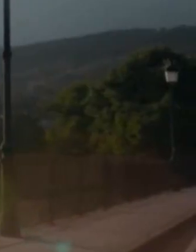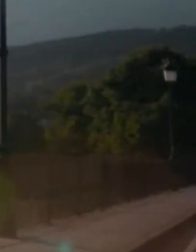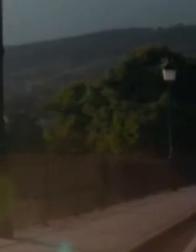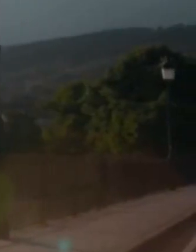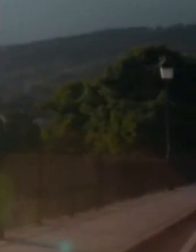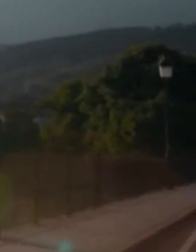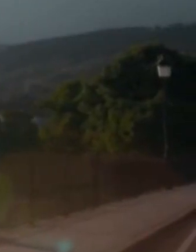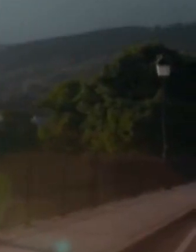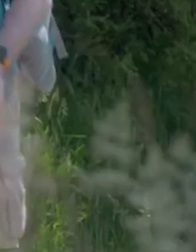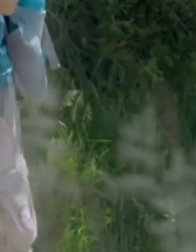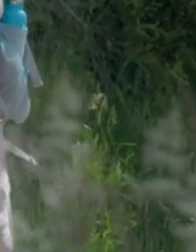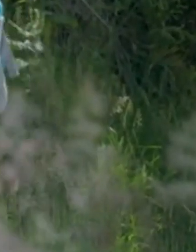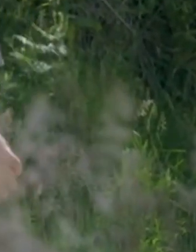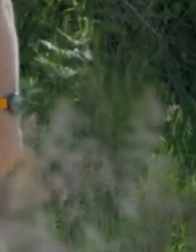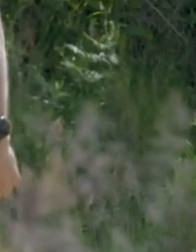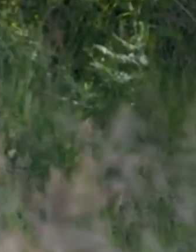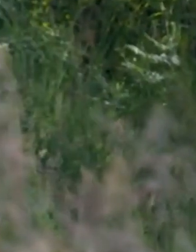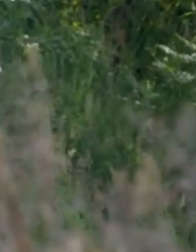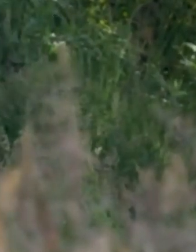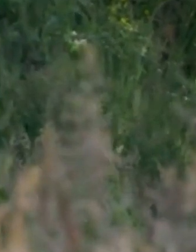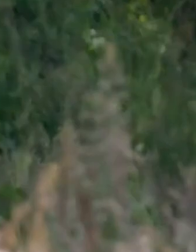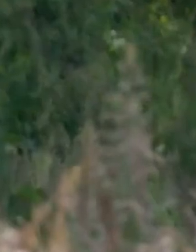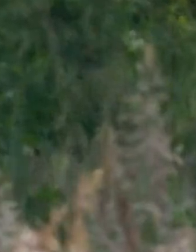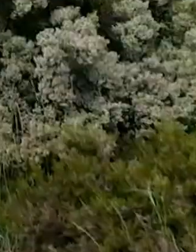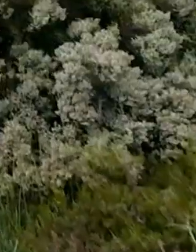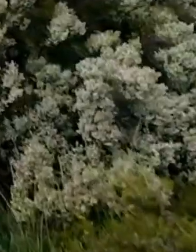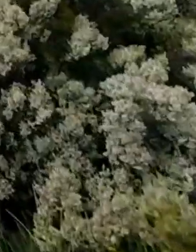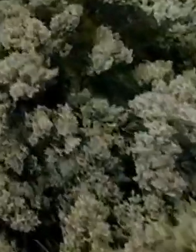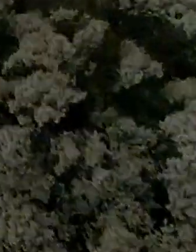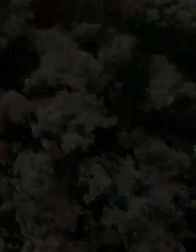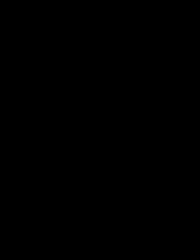nos van alejando de lo que queremos hacer. Cuando haces cosas comprometido, todo cambia en la vida.